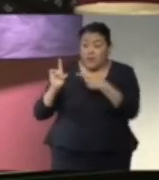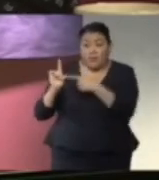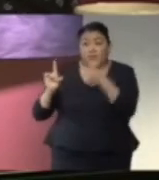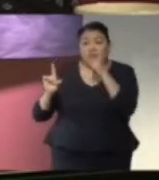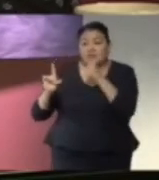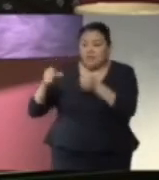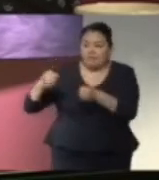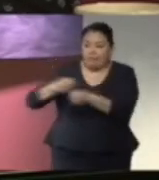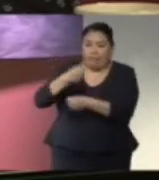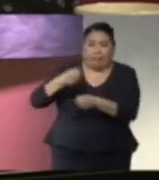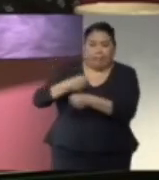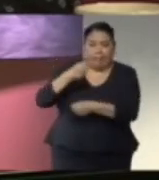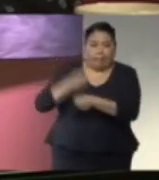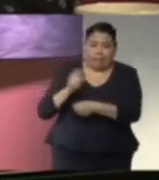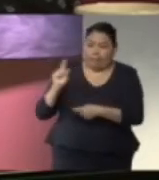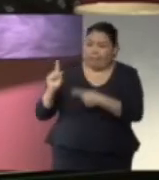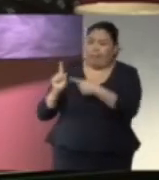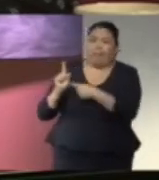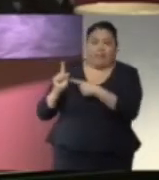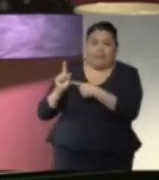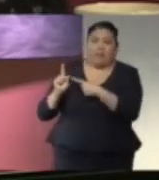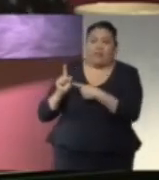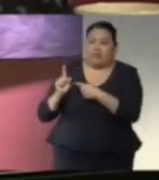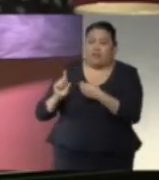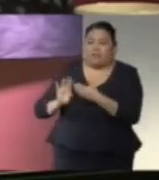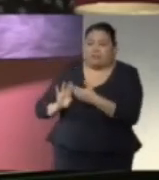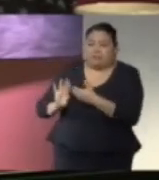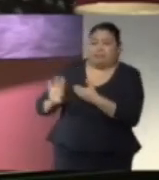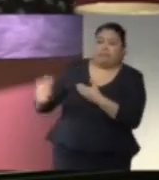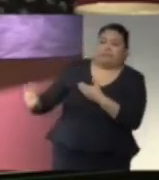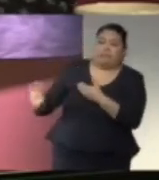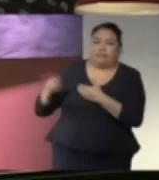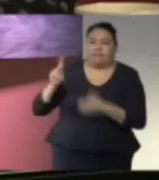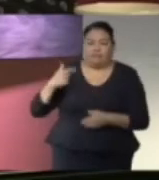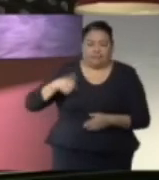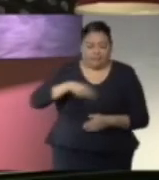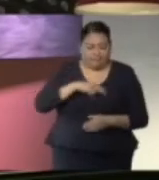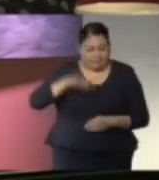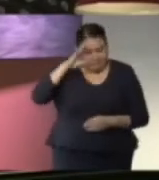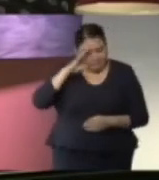generó algún evento de violencia. Sin embargo, creo que tenemos que ser